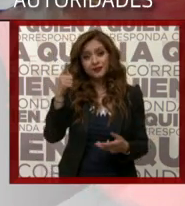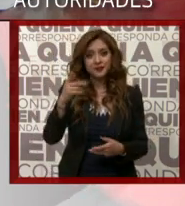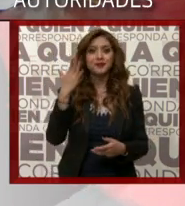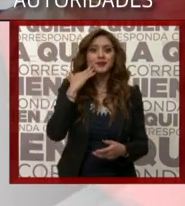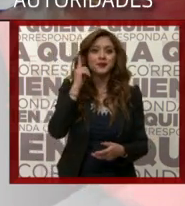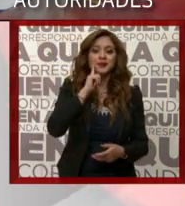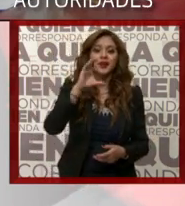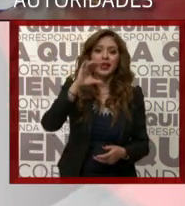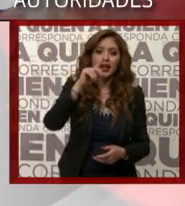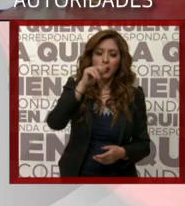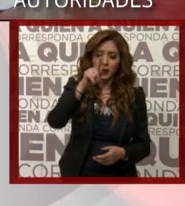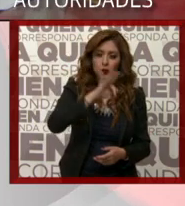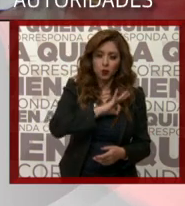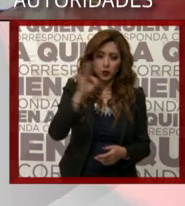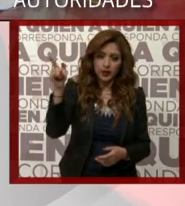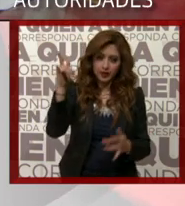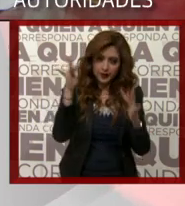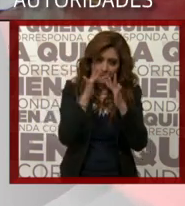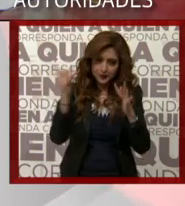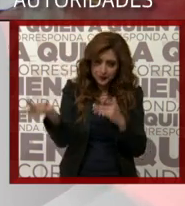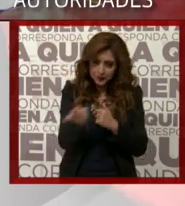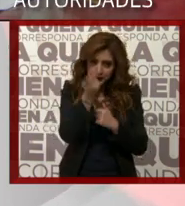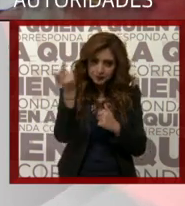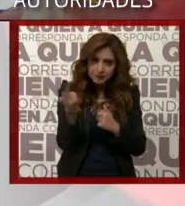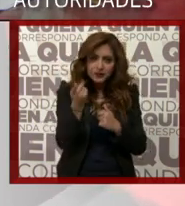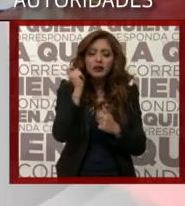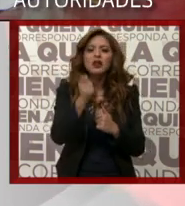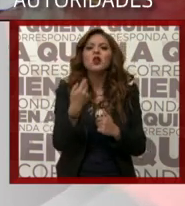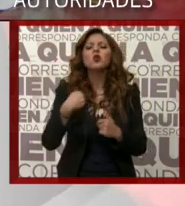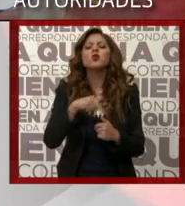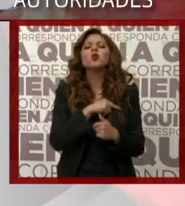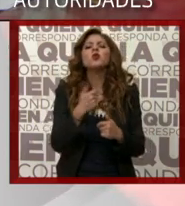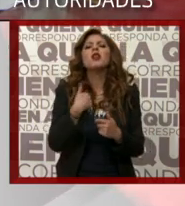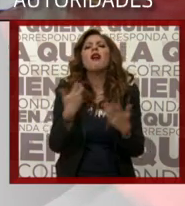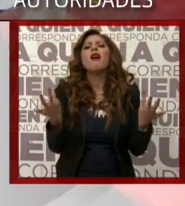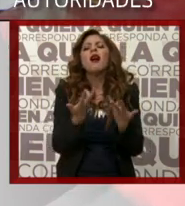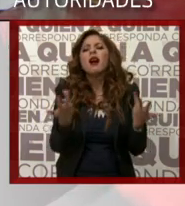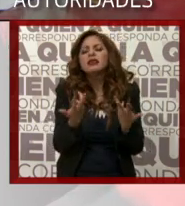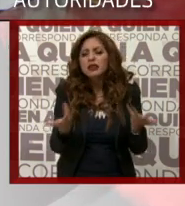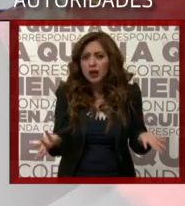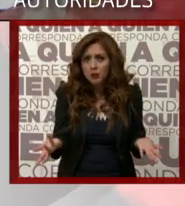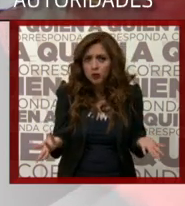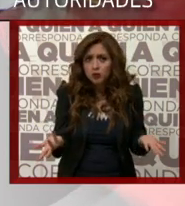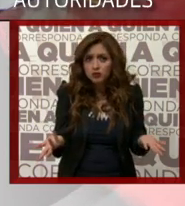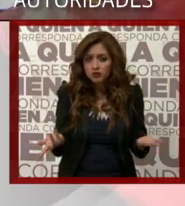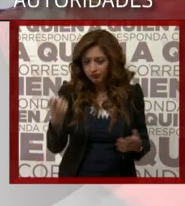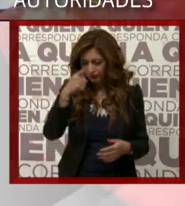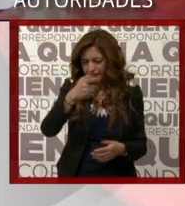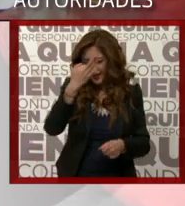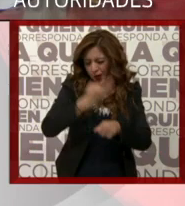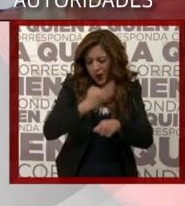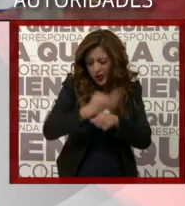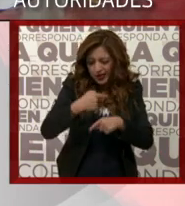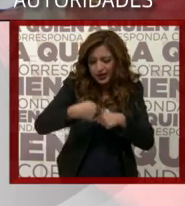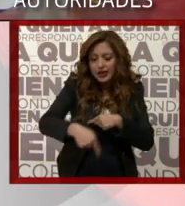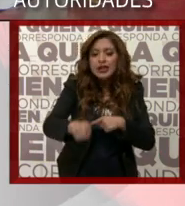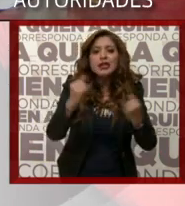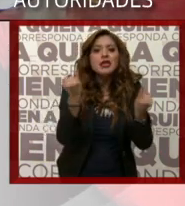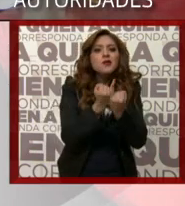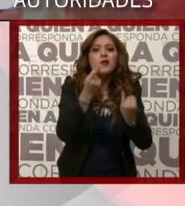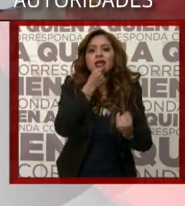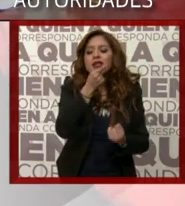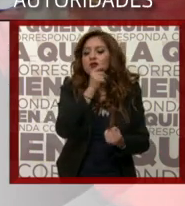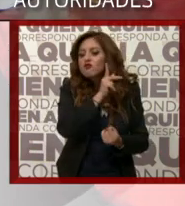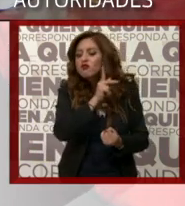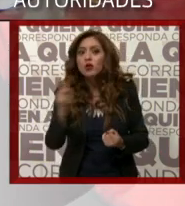cordialidad de Claudia, así preguntarnos, ¿qué se hace? Sí, señor. Porque ¿cuántos niños hoy estarán en esa misma situación?